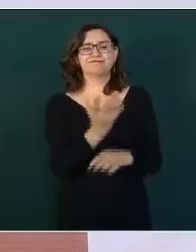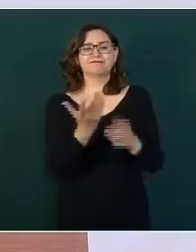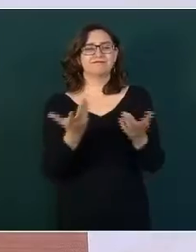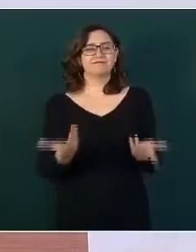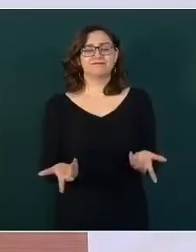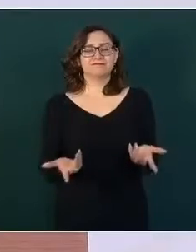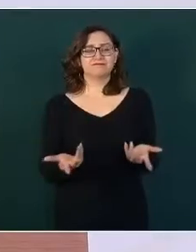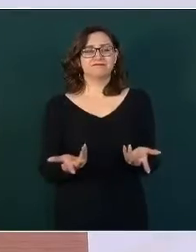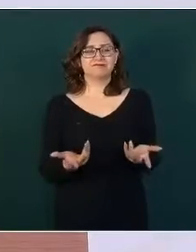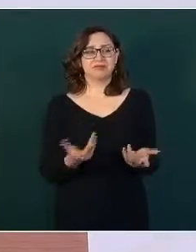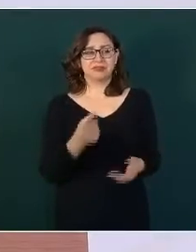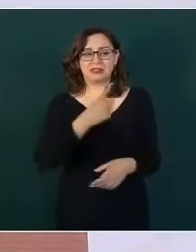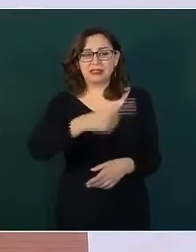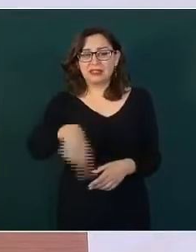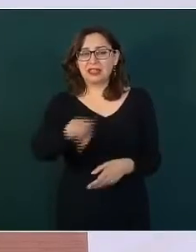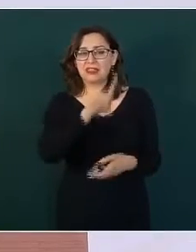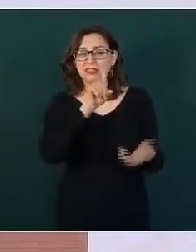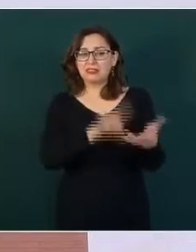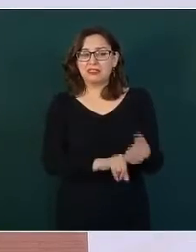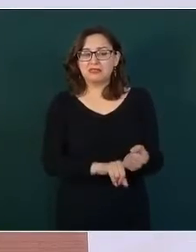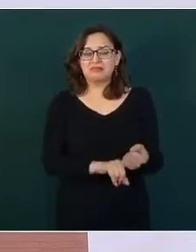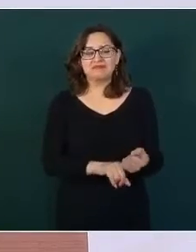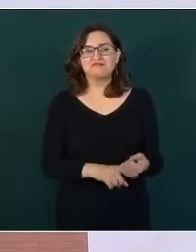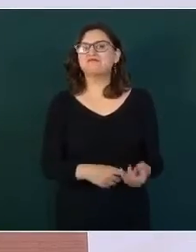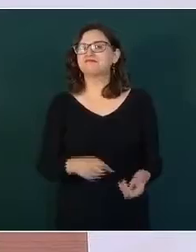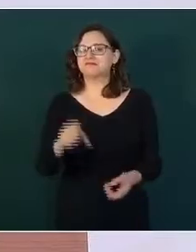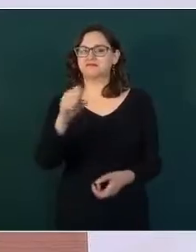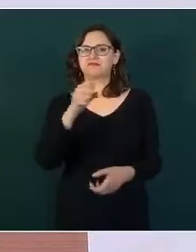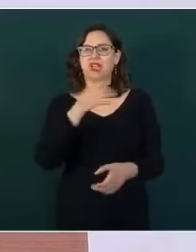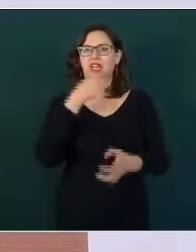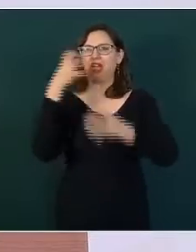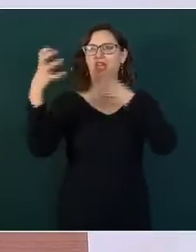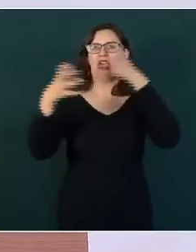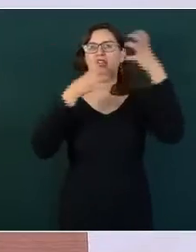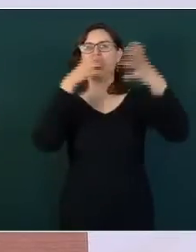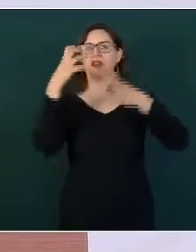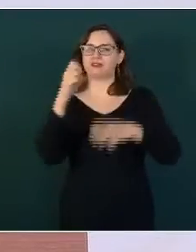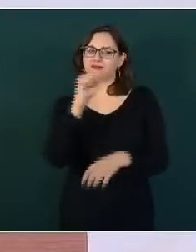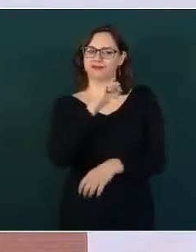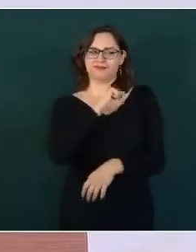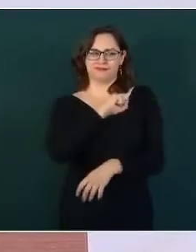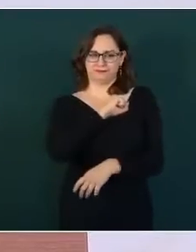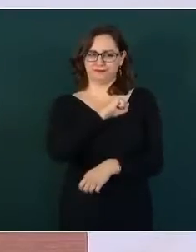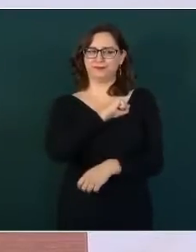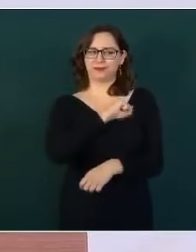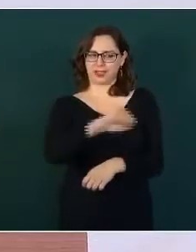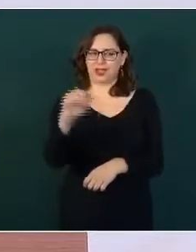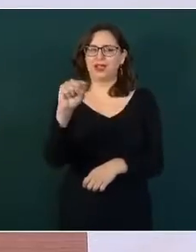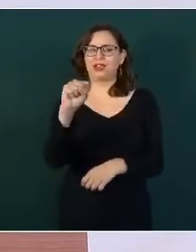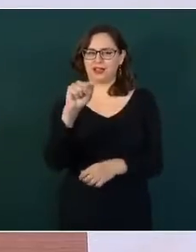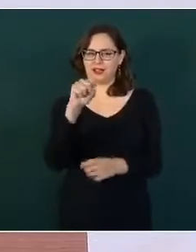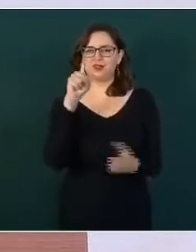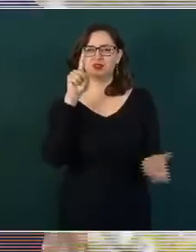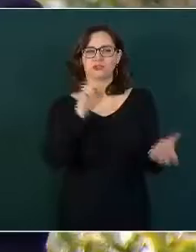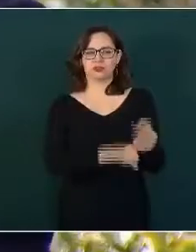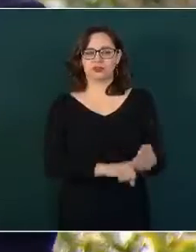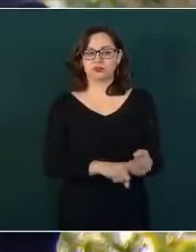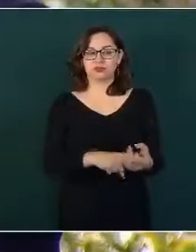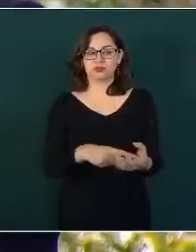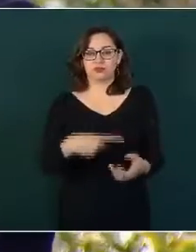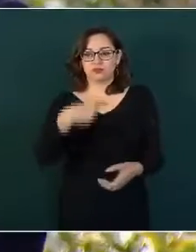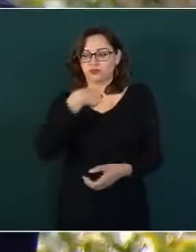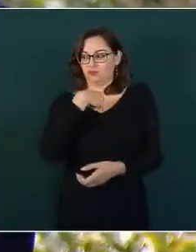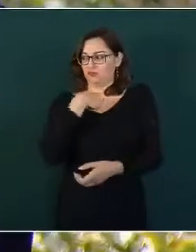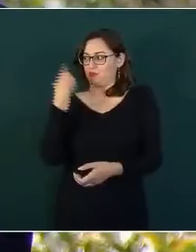elemental buena fe. No se ha ordenado a las Fuerzas Armadas que hagan la guerra,